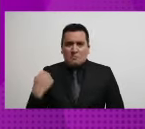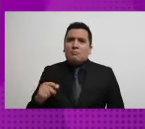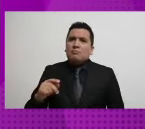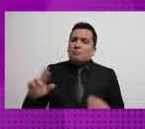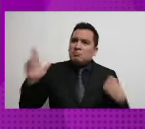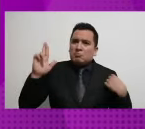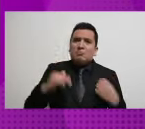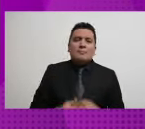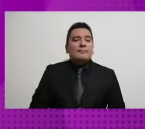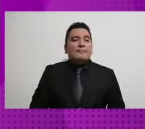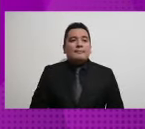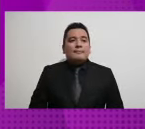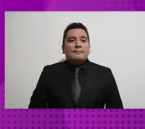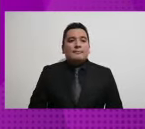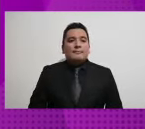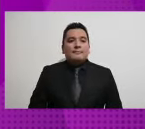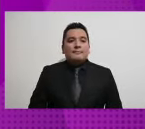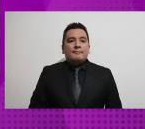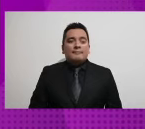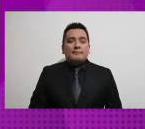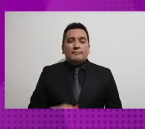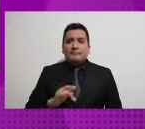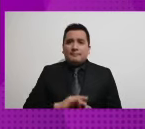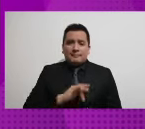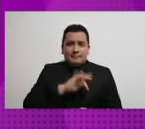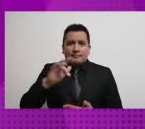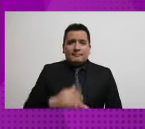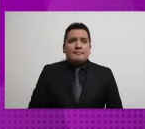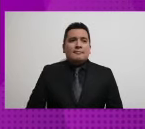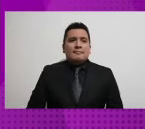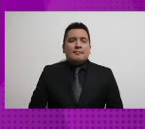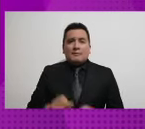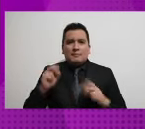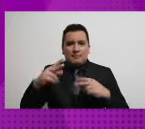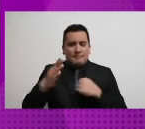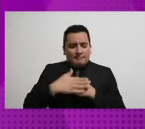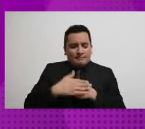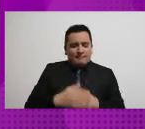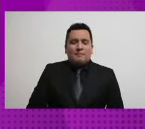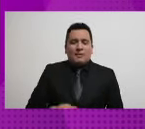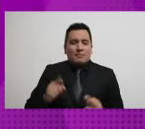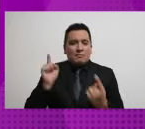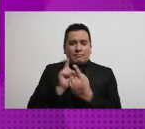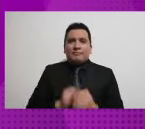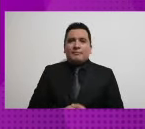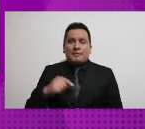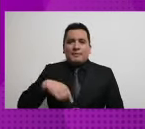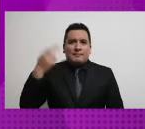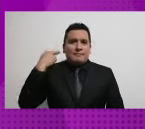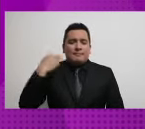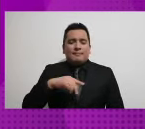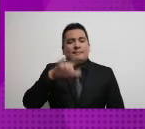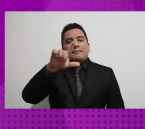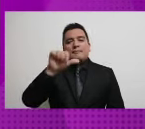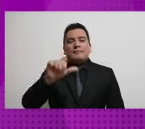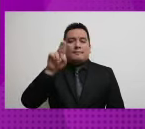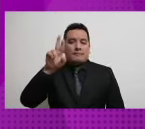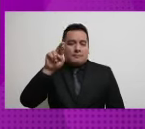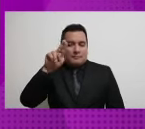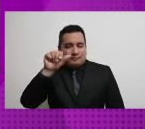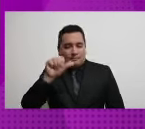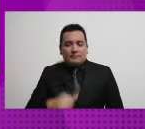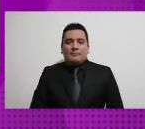orden. Muchas gracias. Nos ven y nos escuchan. Muchas gracias. Nos vemos en la próxima emisión de La Urna, el